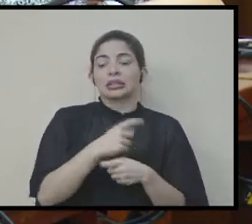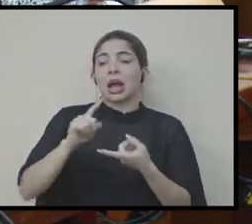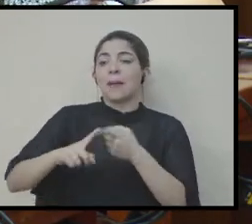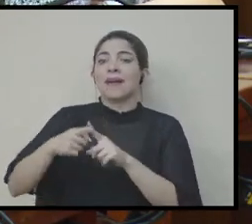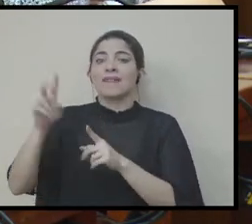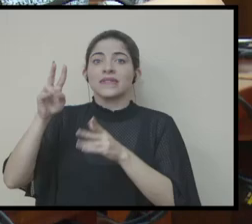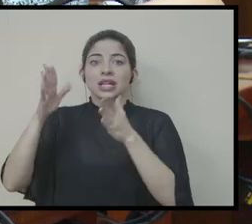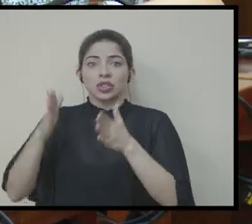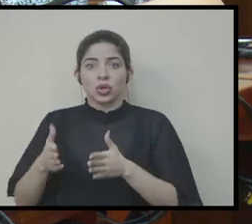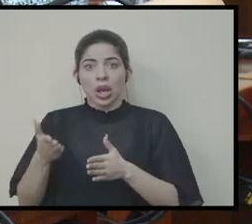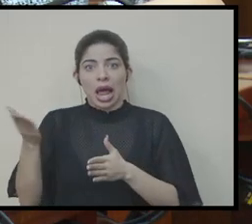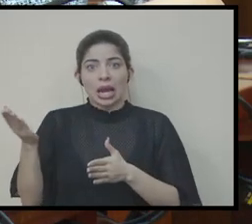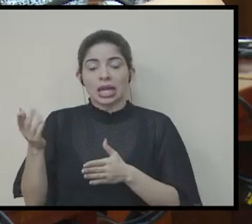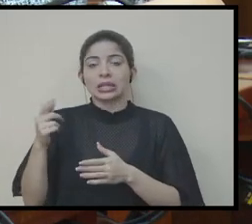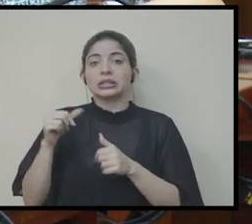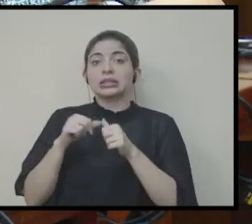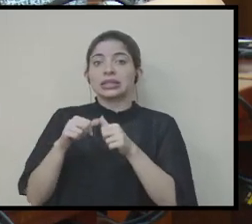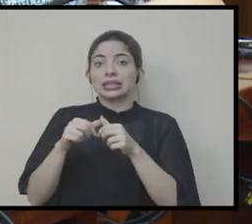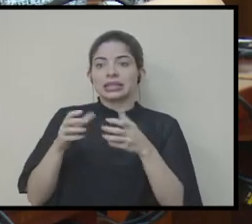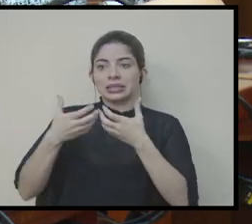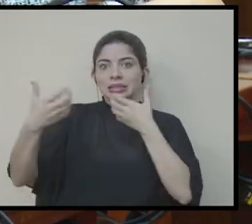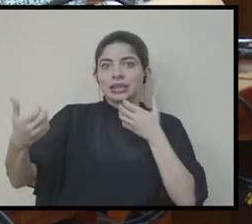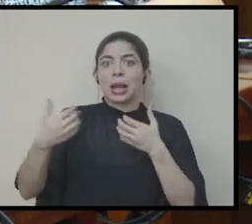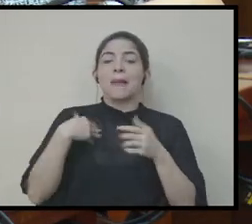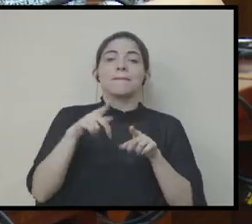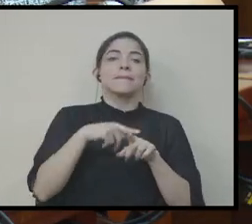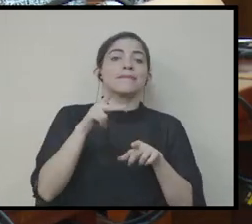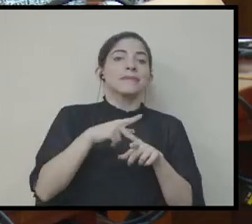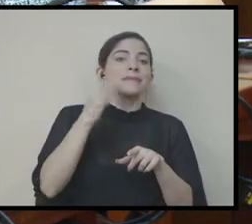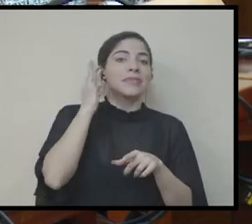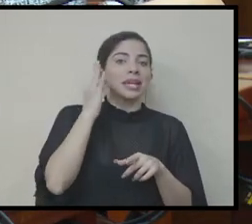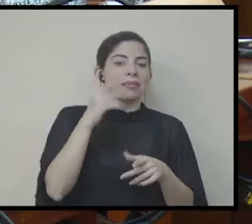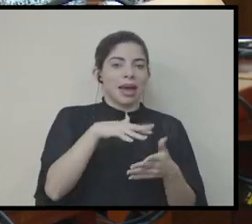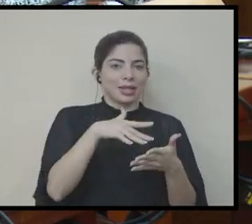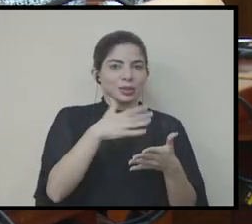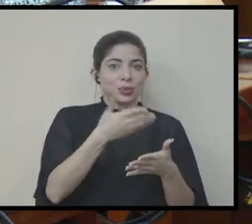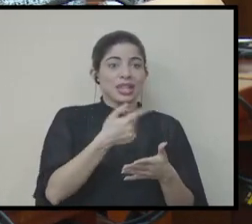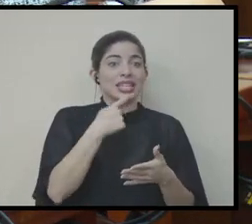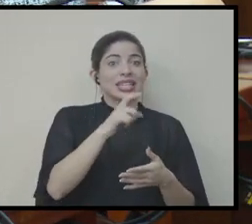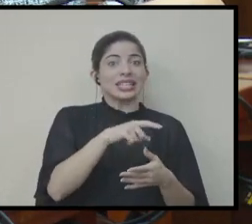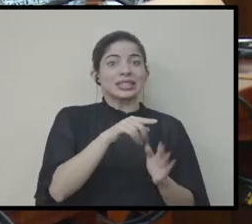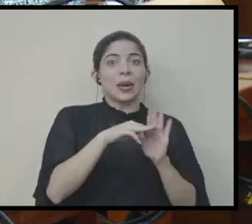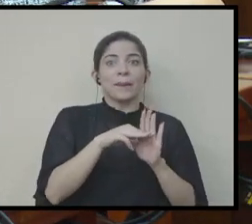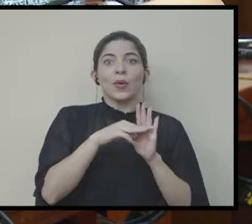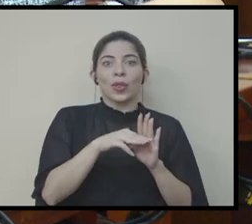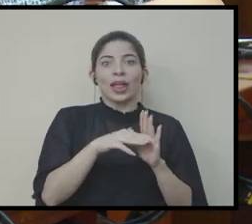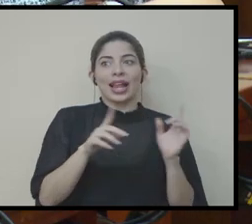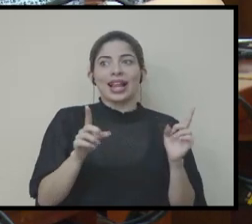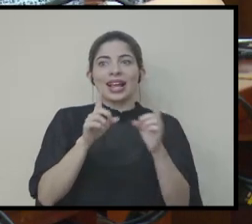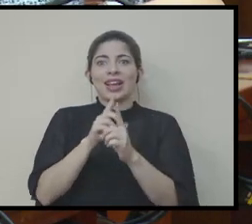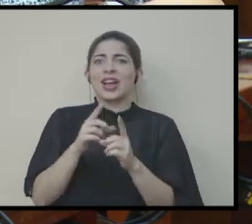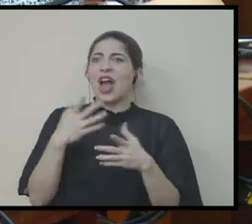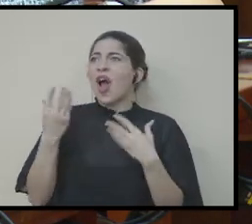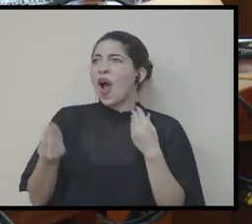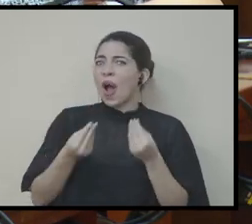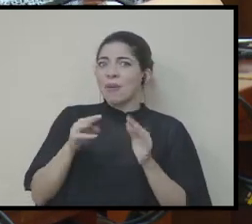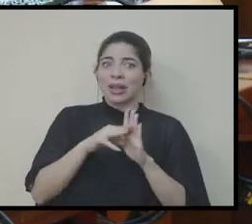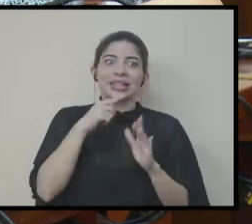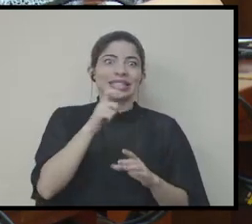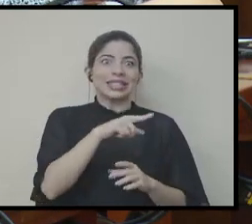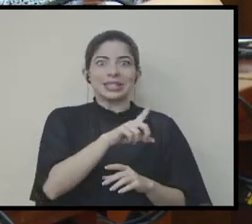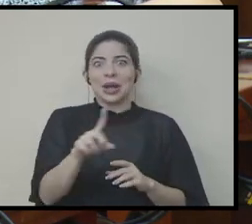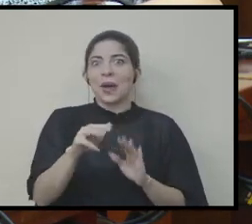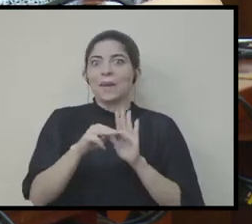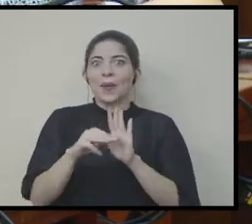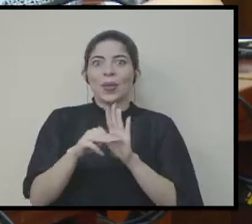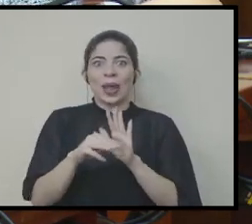amigas venezolanas y para mantener la burbuja le digo a mi prima, que estudia, le digo, necesito que sea modelo. ¿Cómo se le ocurre? Y yo, necesito que sea